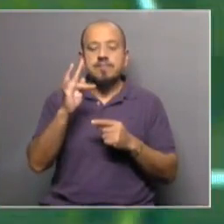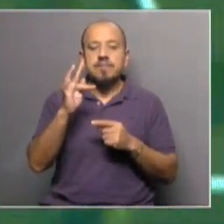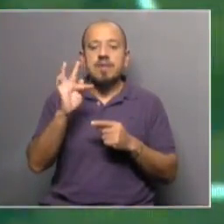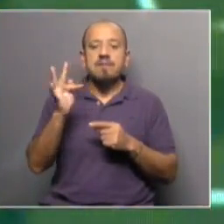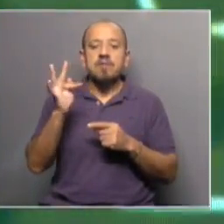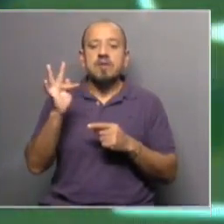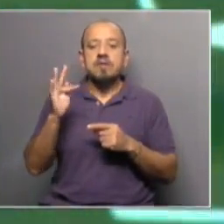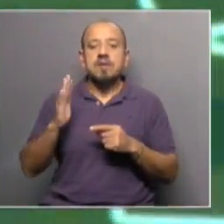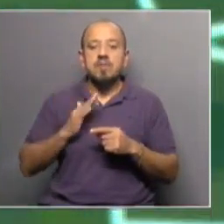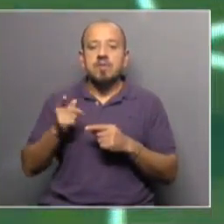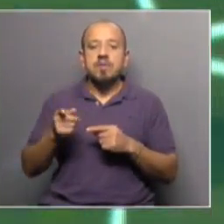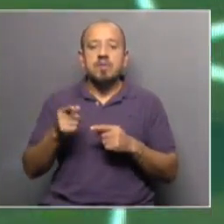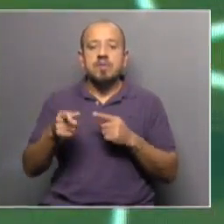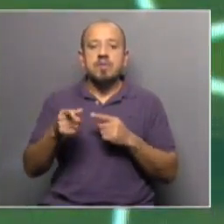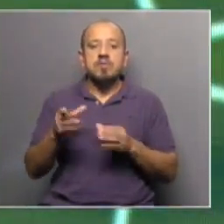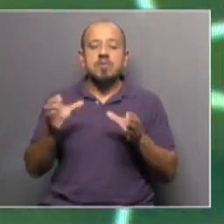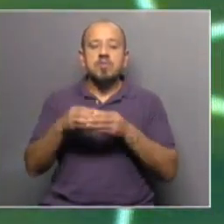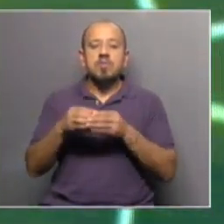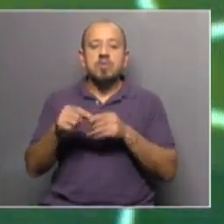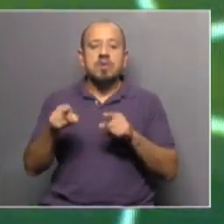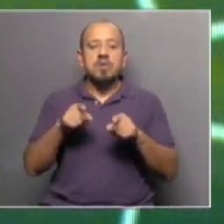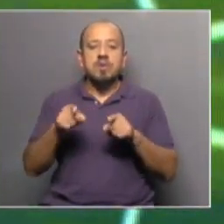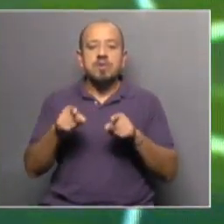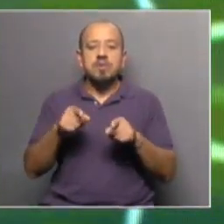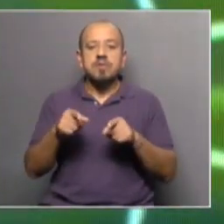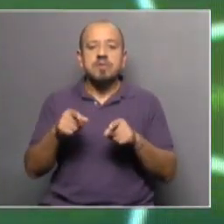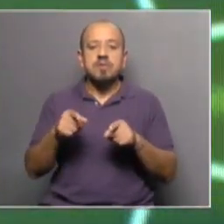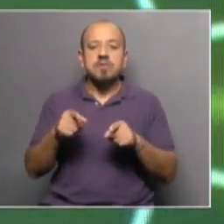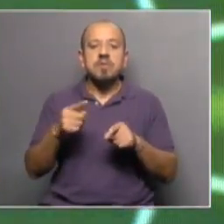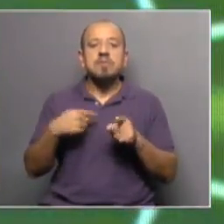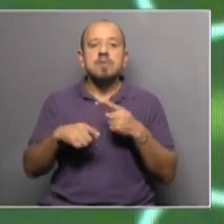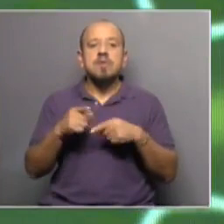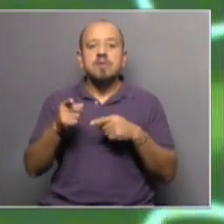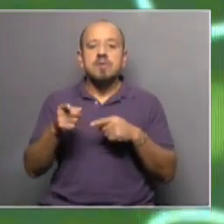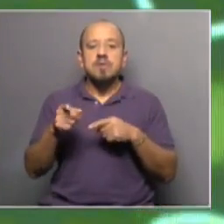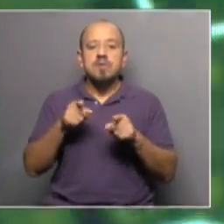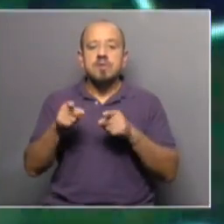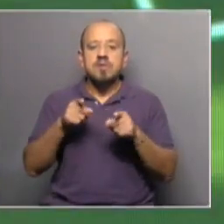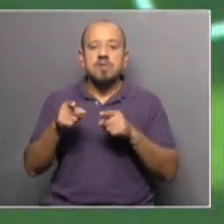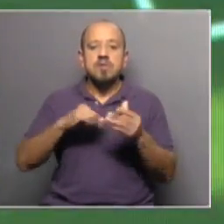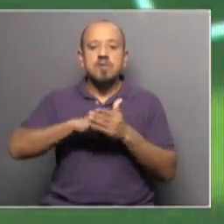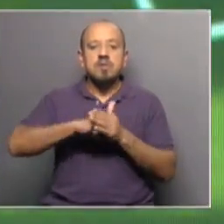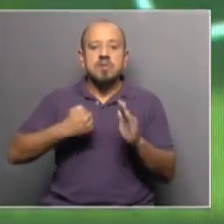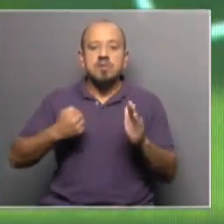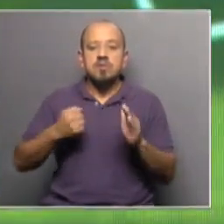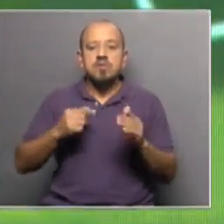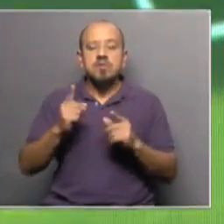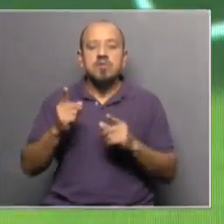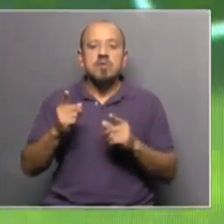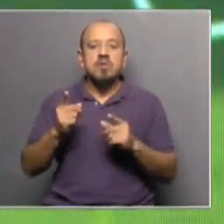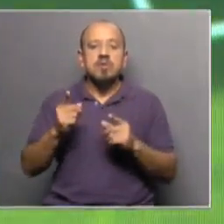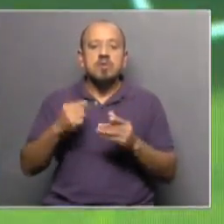bueno, Florencia forma parte de un cuerpo técnico donde dirige a otra persona, pero bueno, a ese técnico lo suspendieron, algunos partidos lo